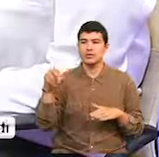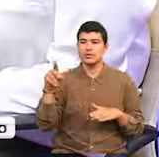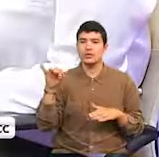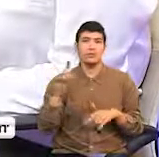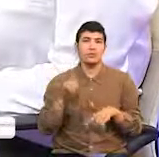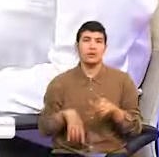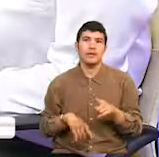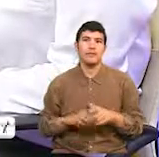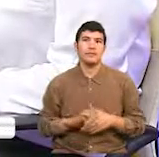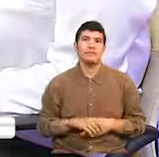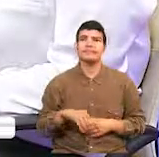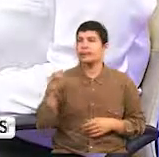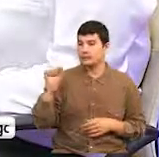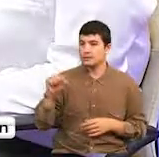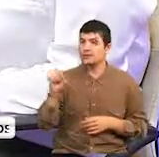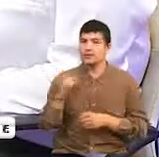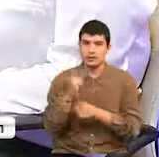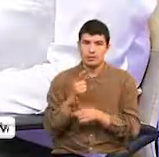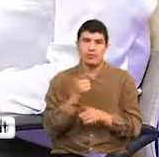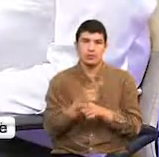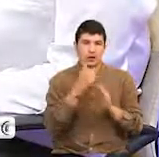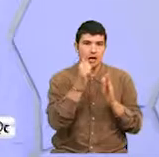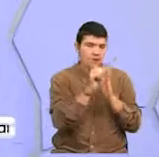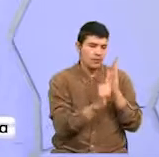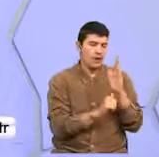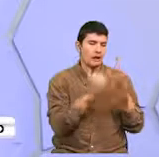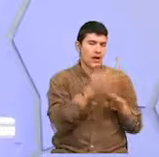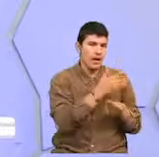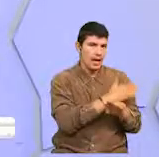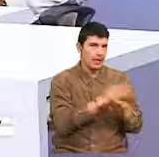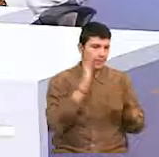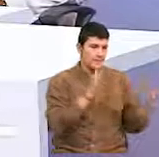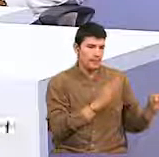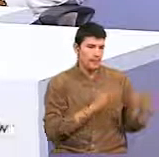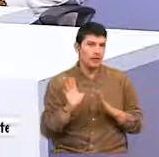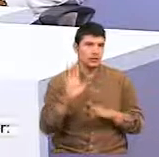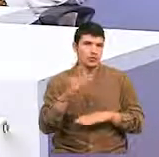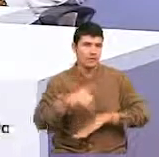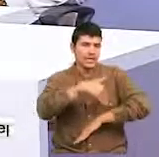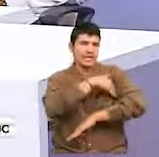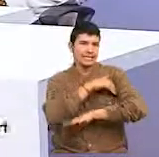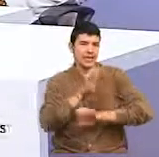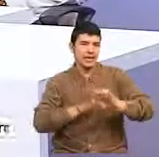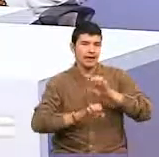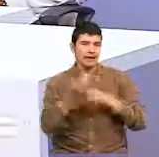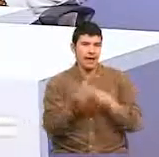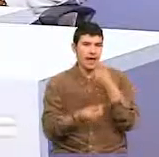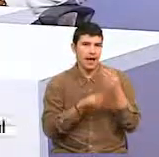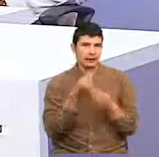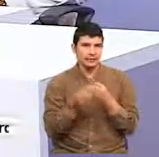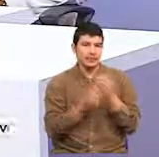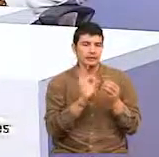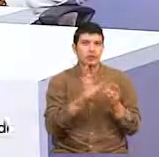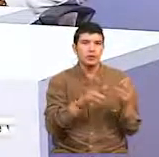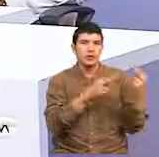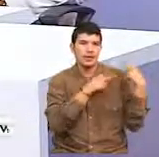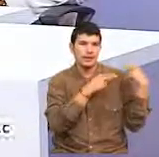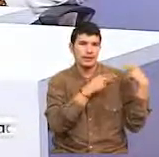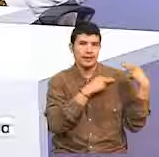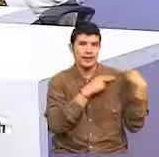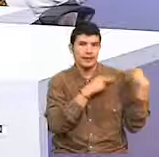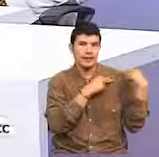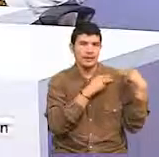hombres y mujeres. Sí, hay unos protocolos que realizó el Ministerio de Defensa, donde dan unas responsabilidades